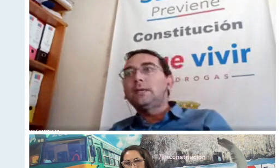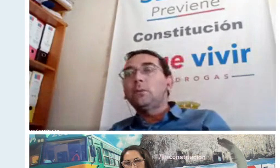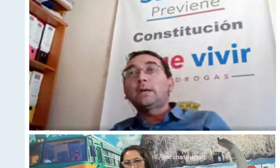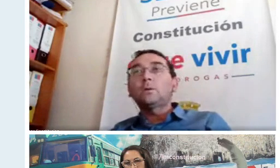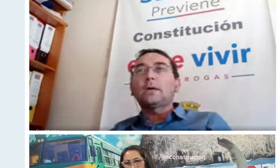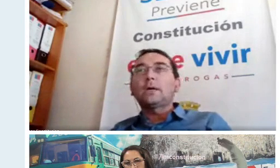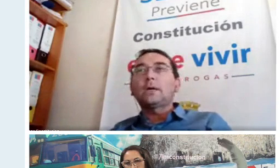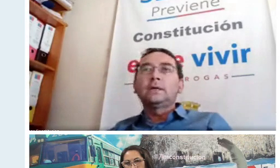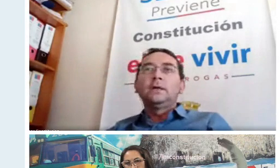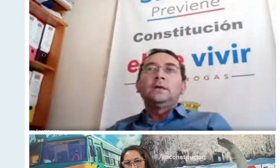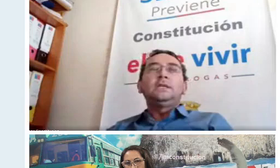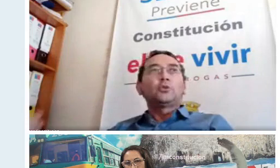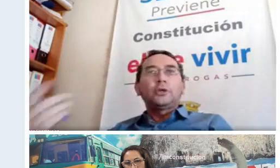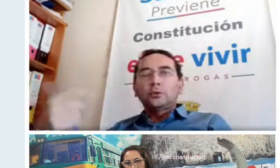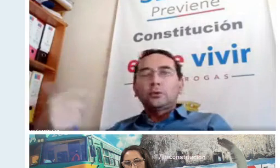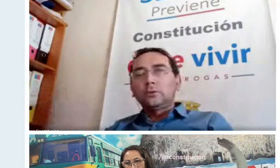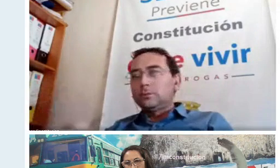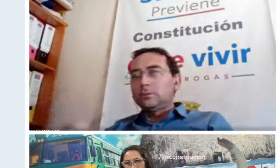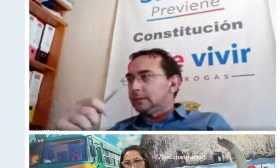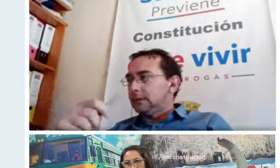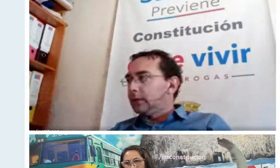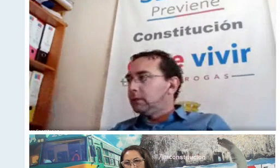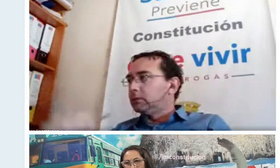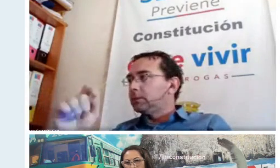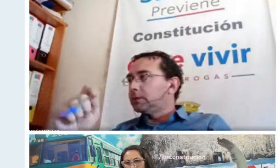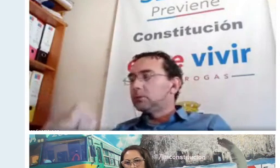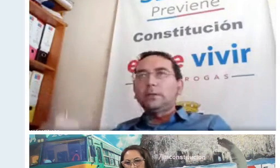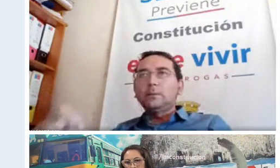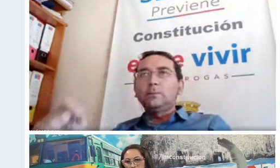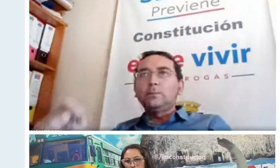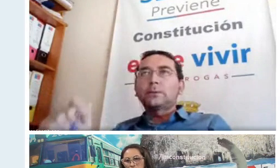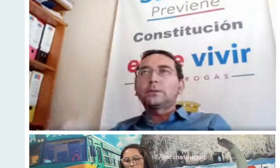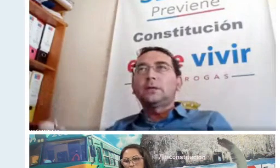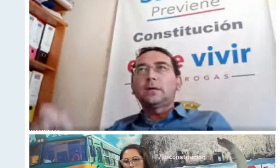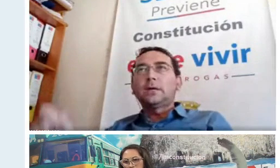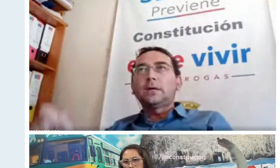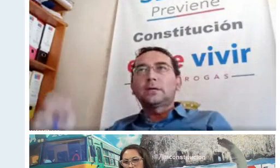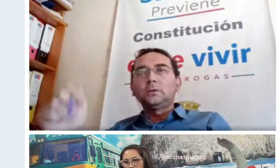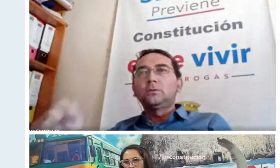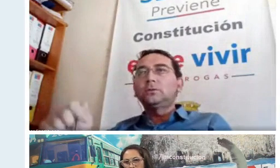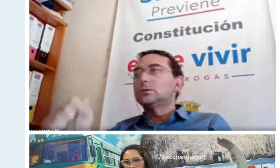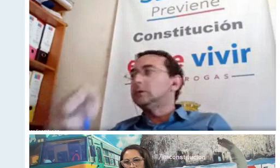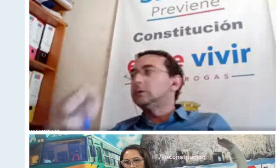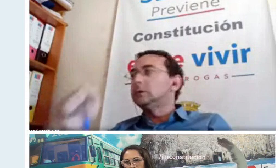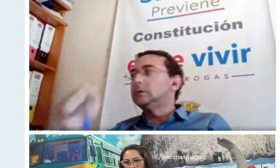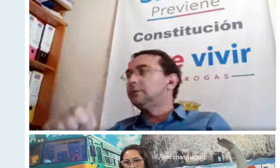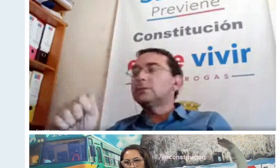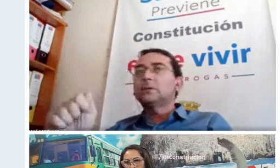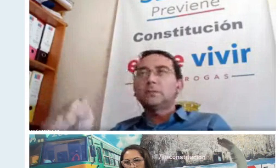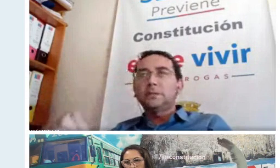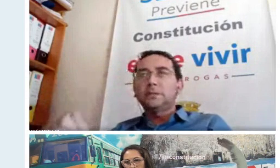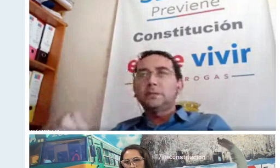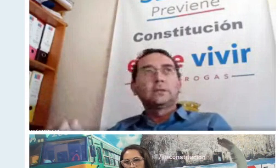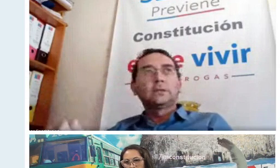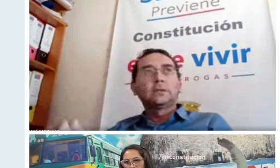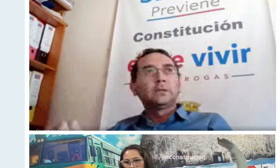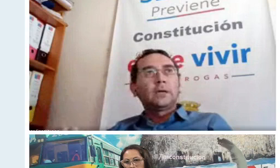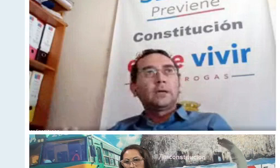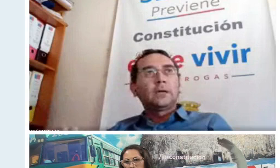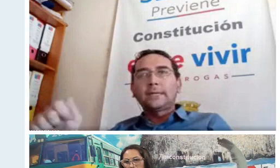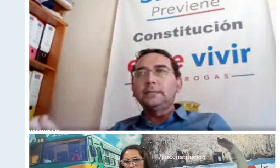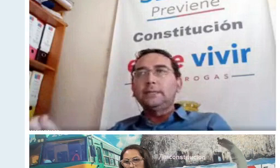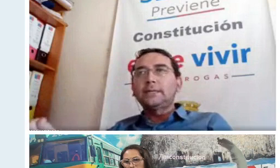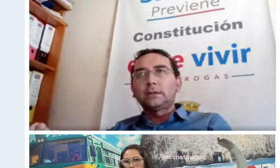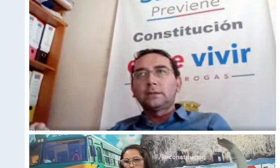a marihuana, a cocaína? Y sobre todo, Marcela, un tema súper importante, ha subido mucho el tema de las benzodiazepinas, ya,